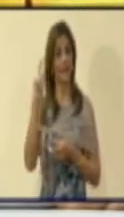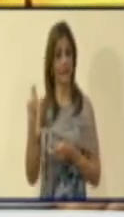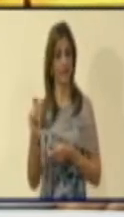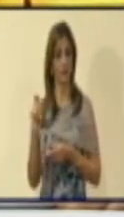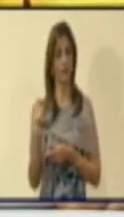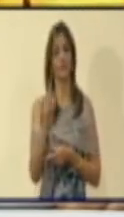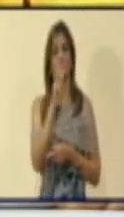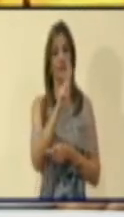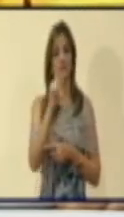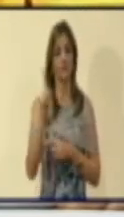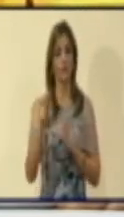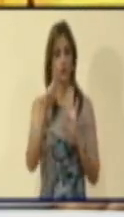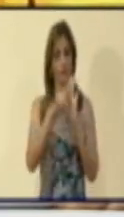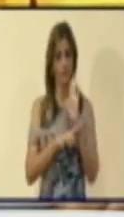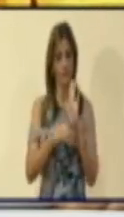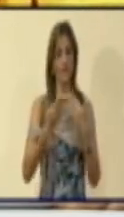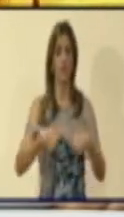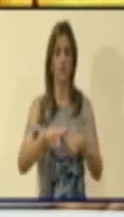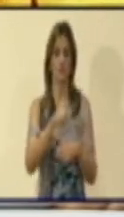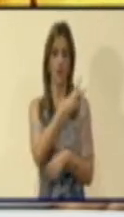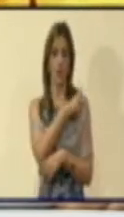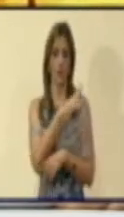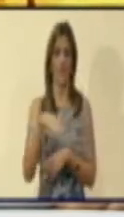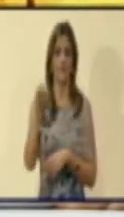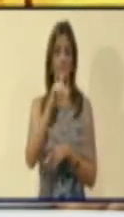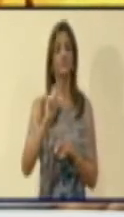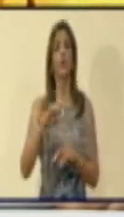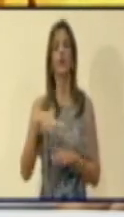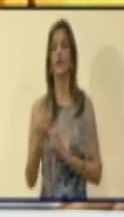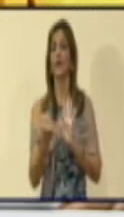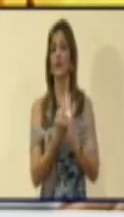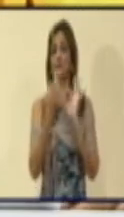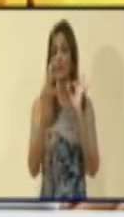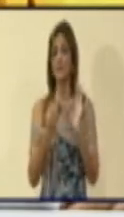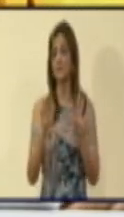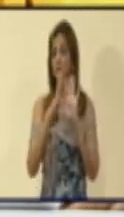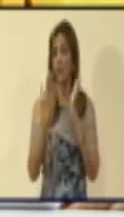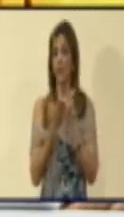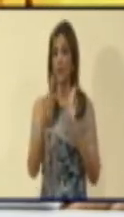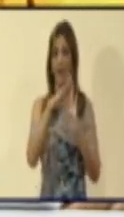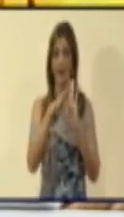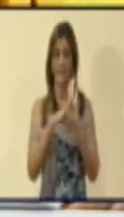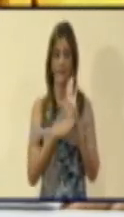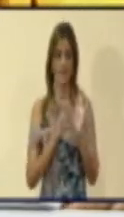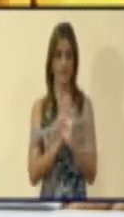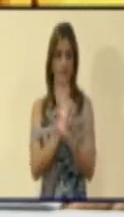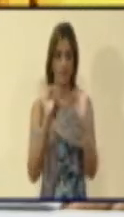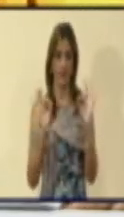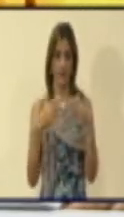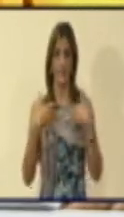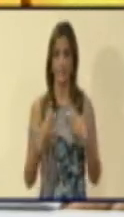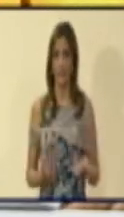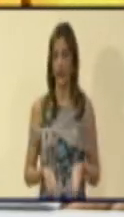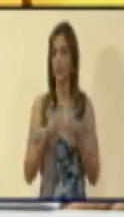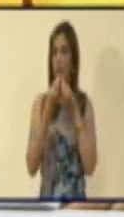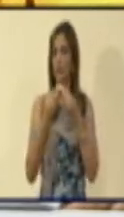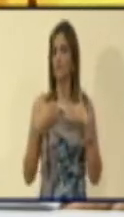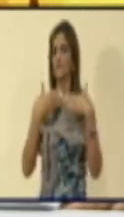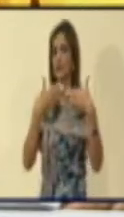de enero del 2021 del Consejo de Ministros, que estableció las infracciones de las medidas sanitarias para la prevención y enfrentamiento a la